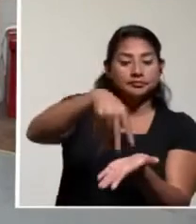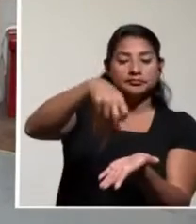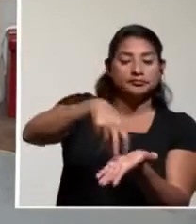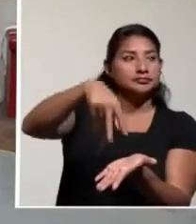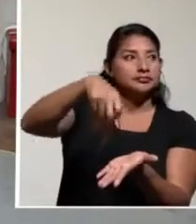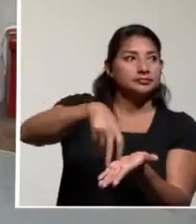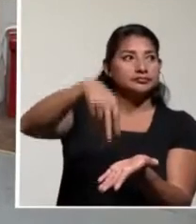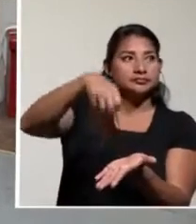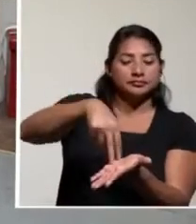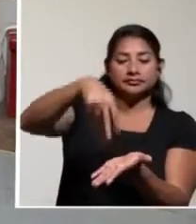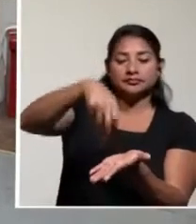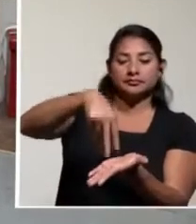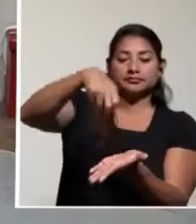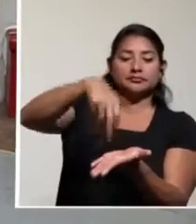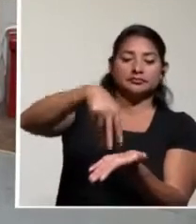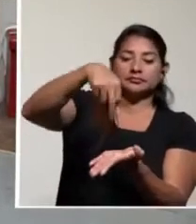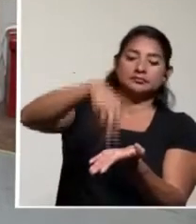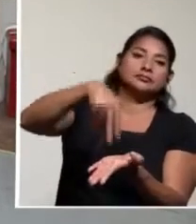¡Juntos!